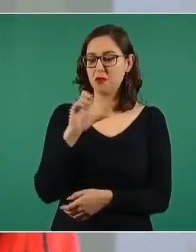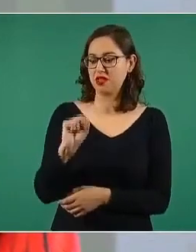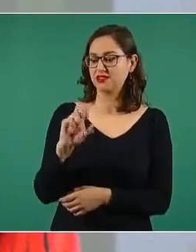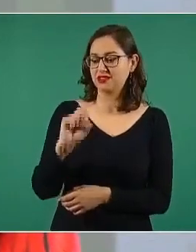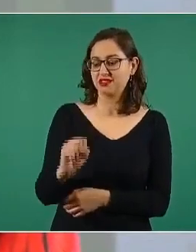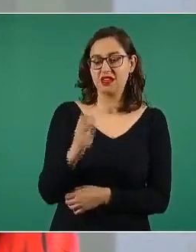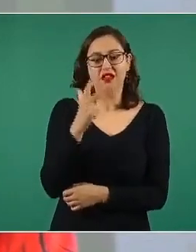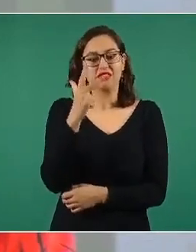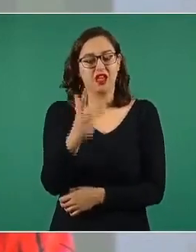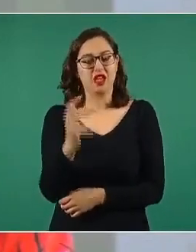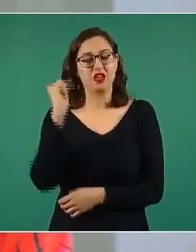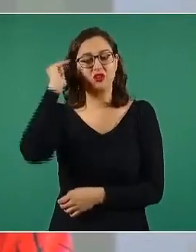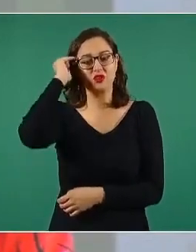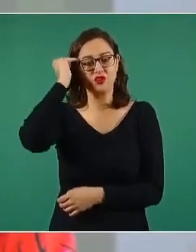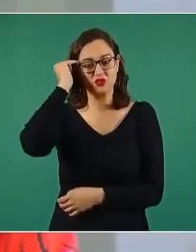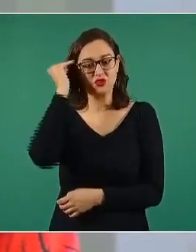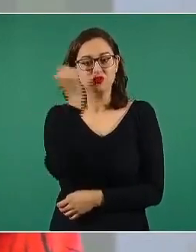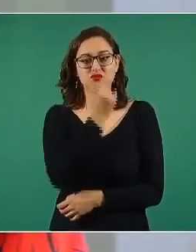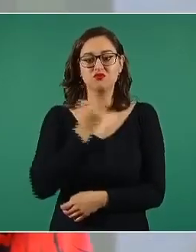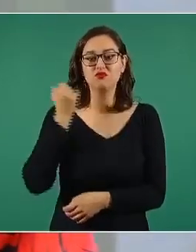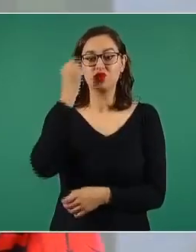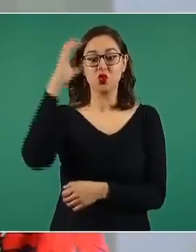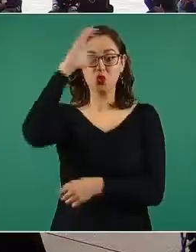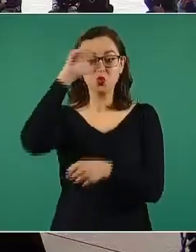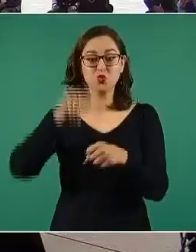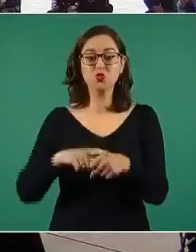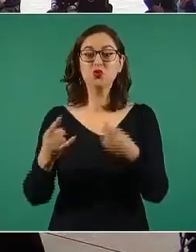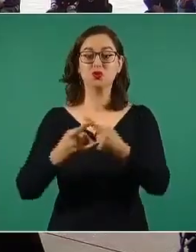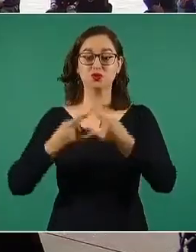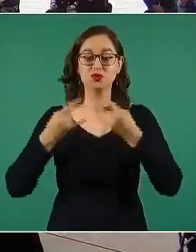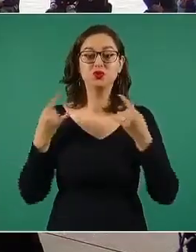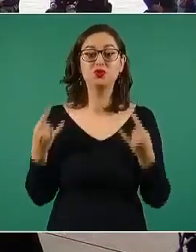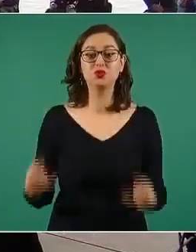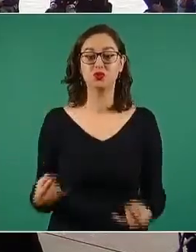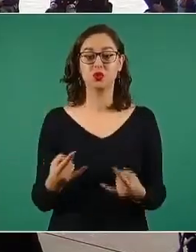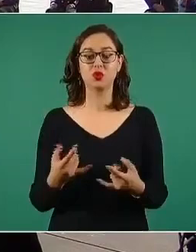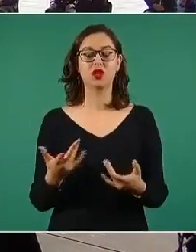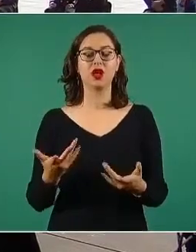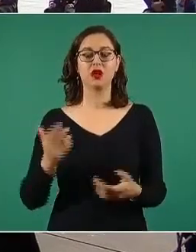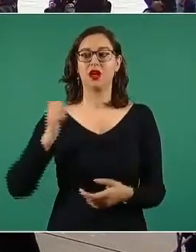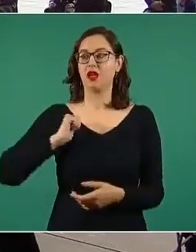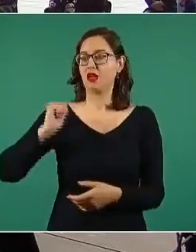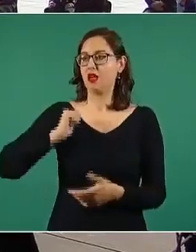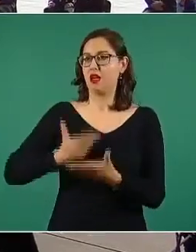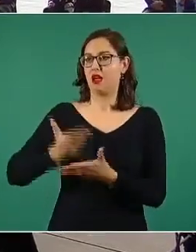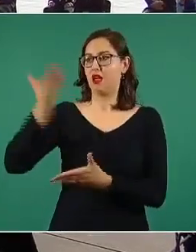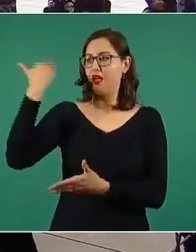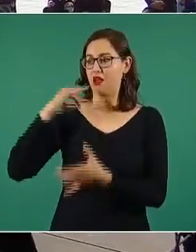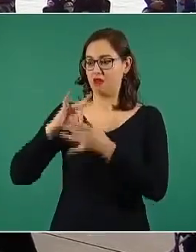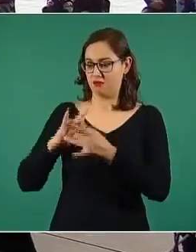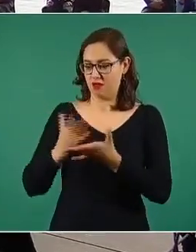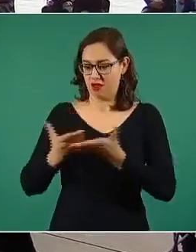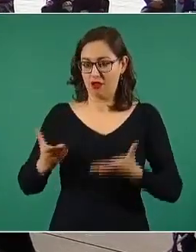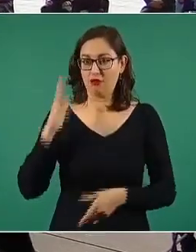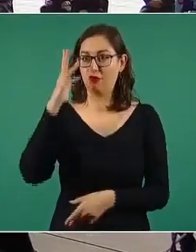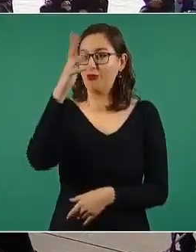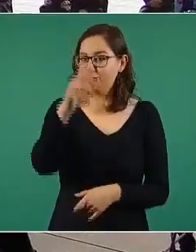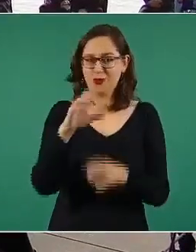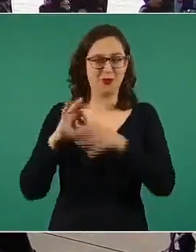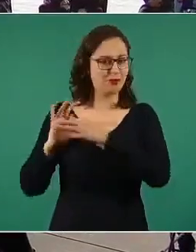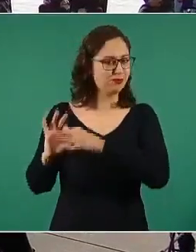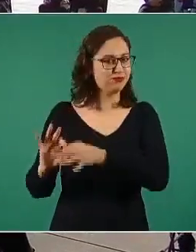lenguas que representan culturas, historia, vínculo con nuestro glorioso pasado, presente y